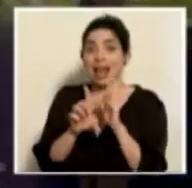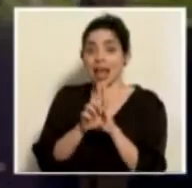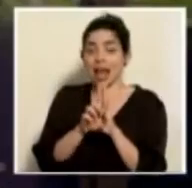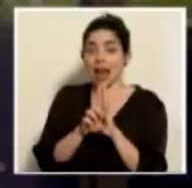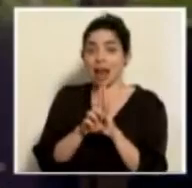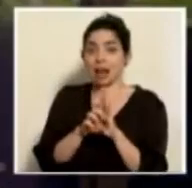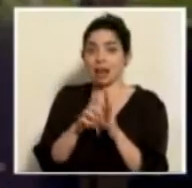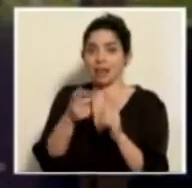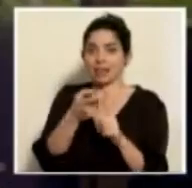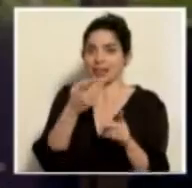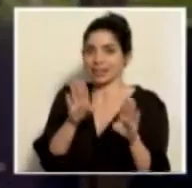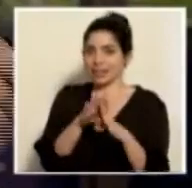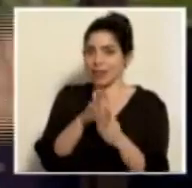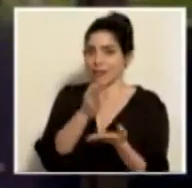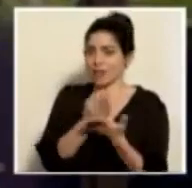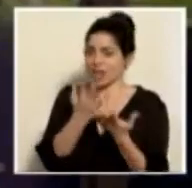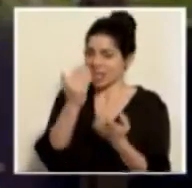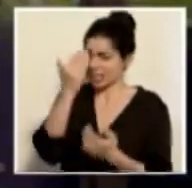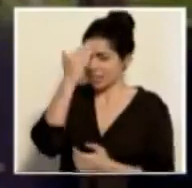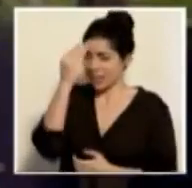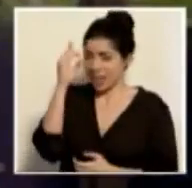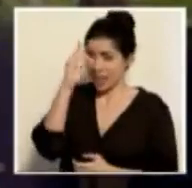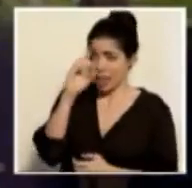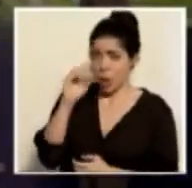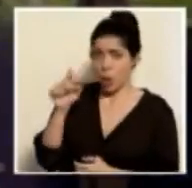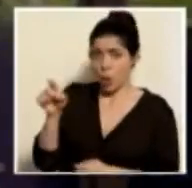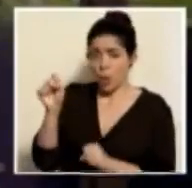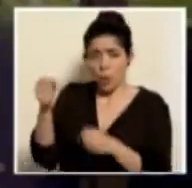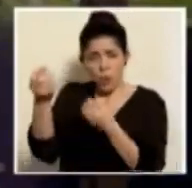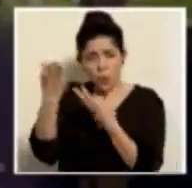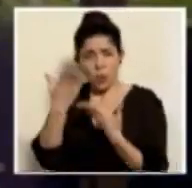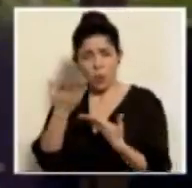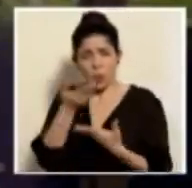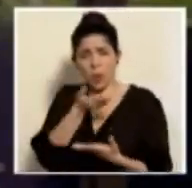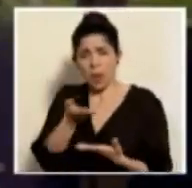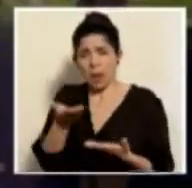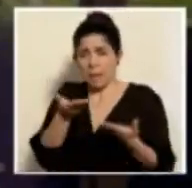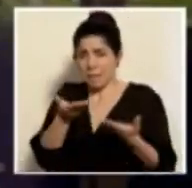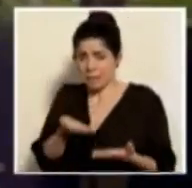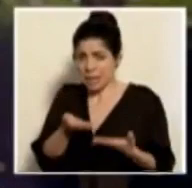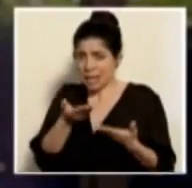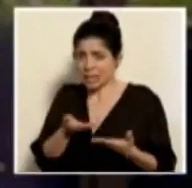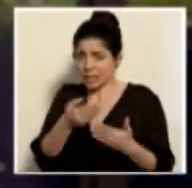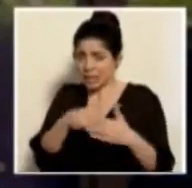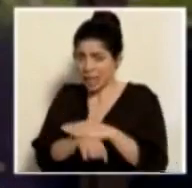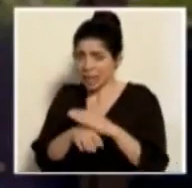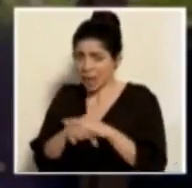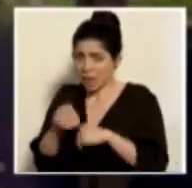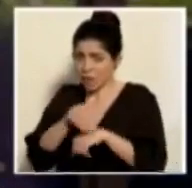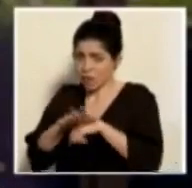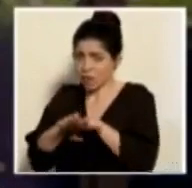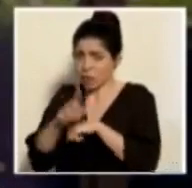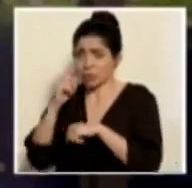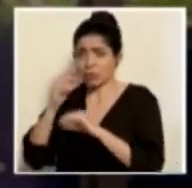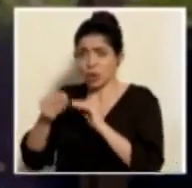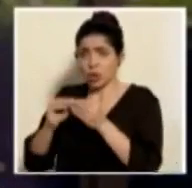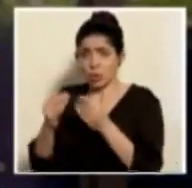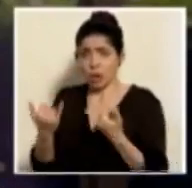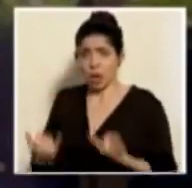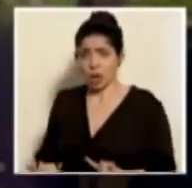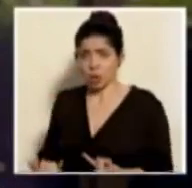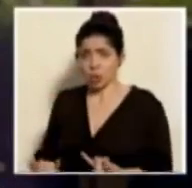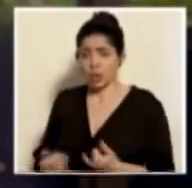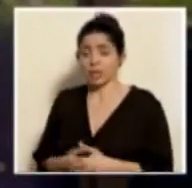de fronteras. Queríamos saber si don Daniel o usted nos pueden indicar qué peso han tenido estos ingresos en las estadísticas a las que estamos llegando